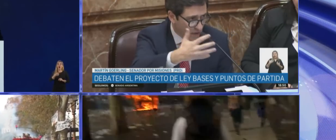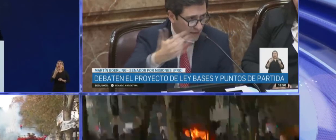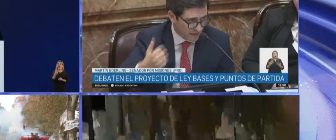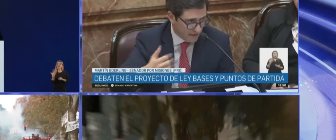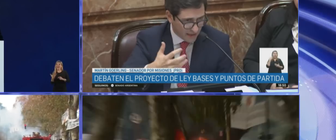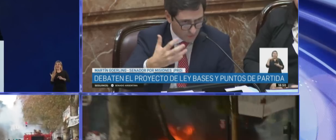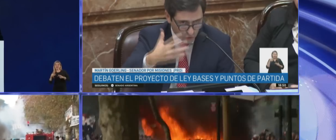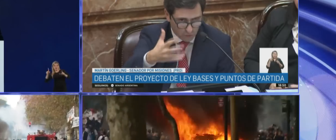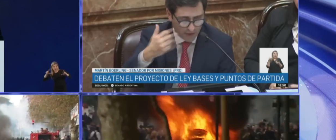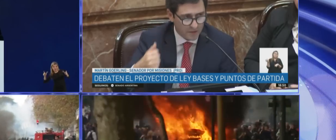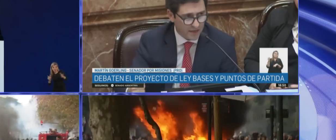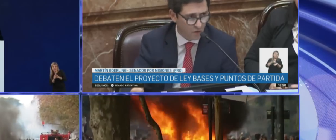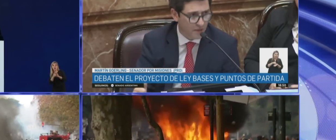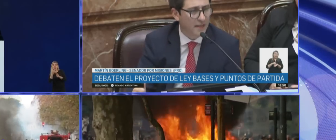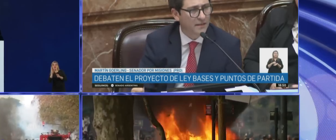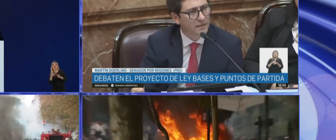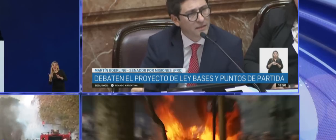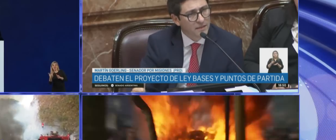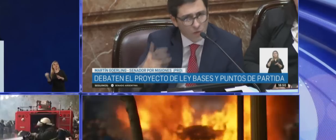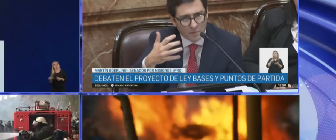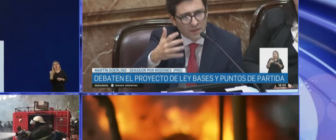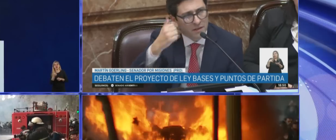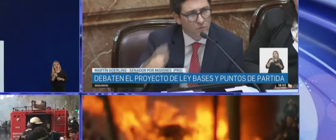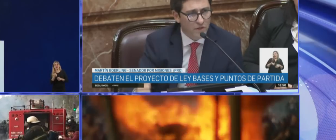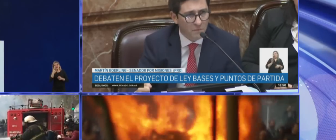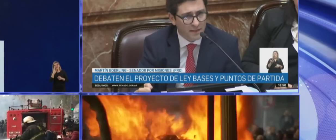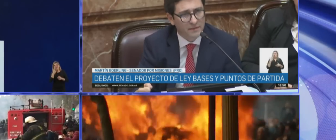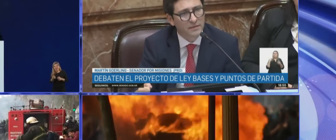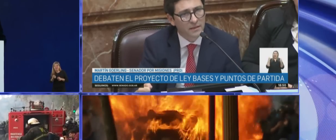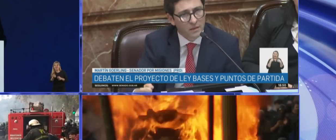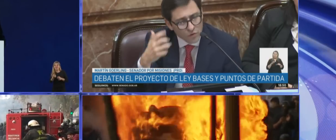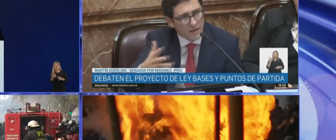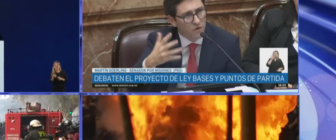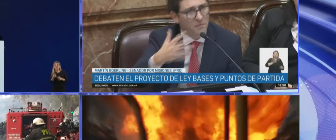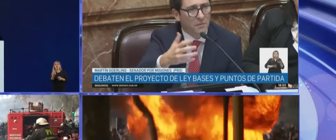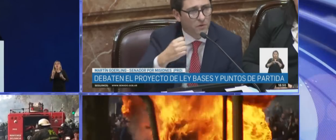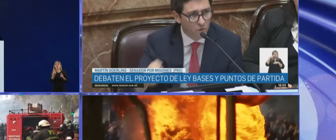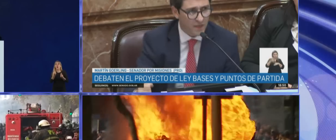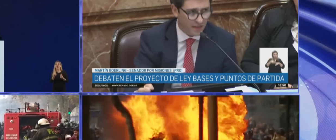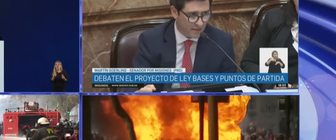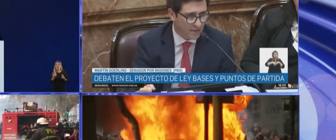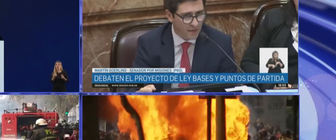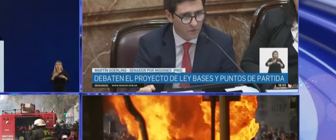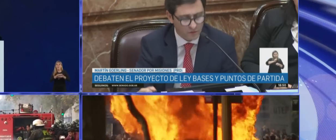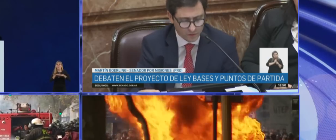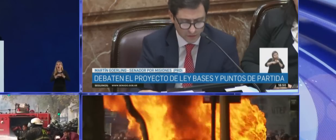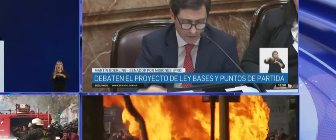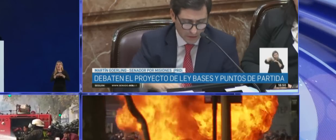tener idea de las nociones cuantitativas de eso. Nosotros hoy tenemos una base monetaria de